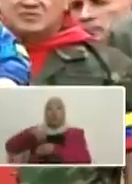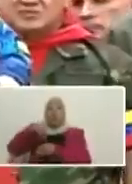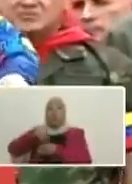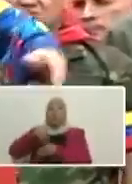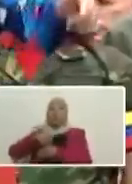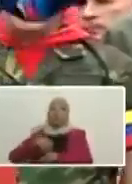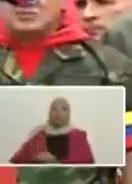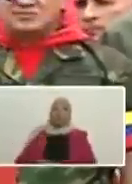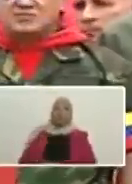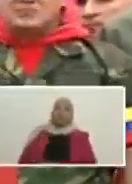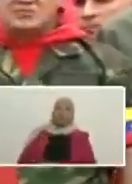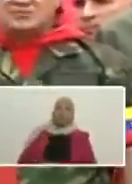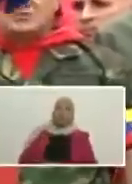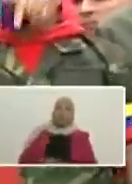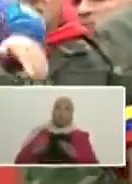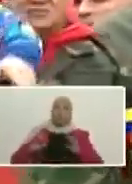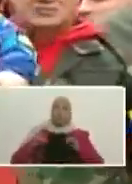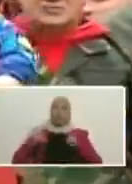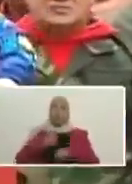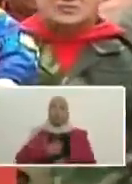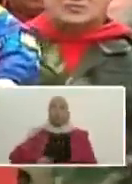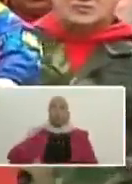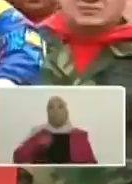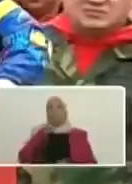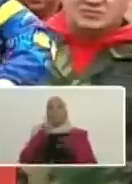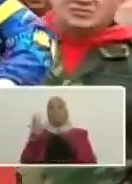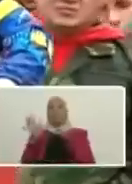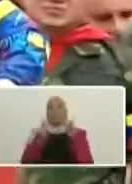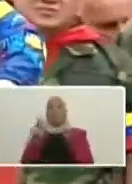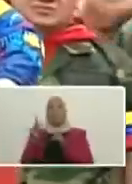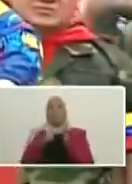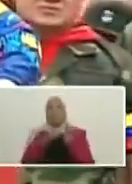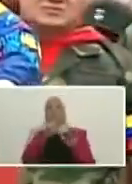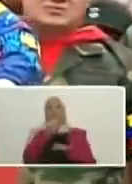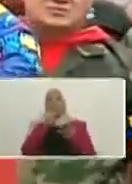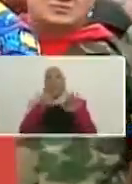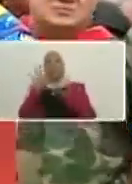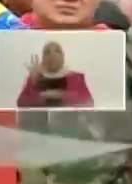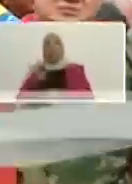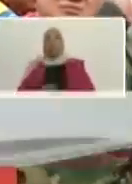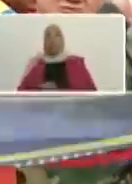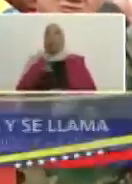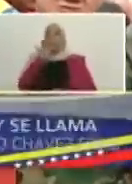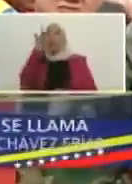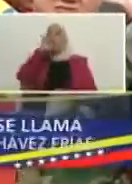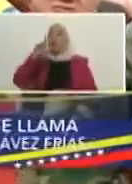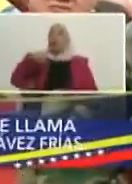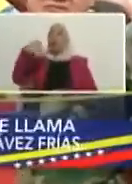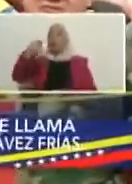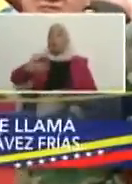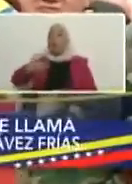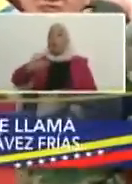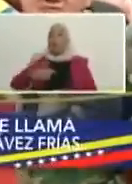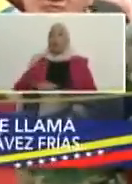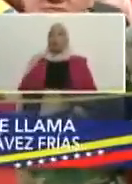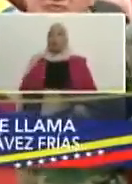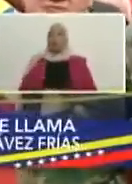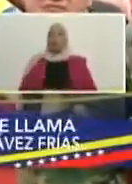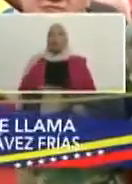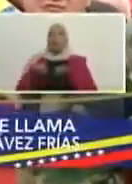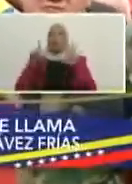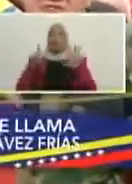1998. Aquella profecía que lanzara aquí un 26 de marzo del 94. 4 años después, un